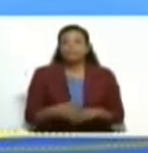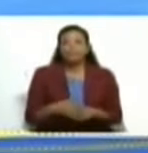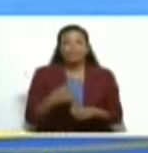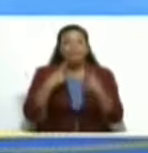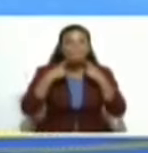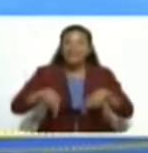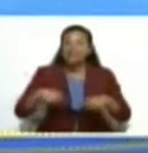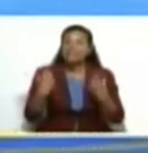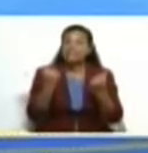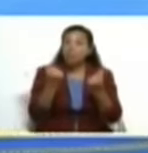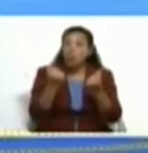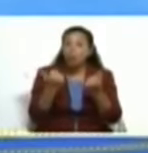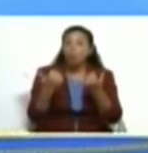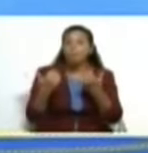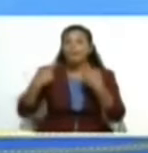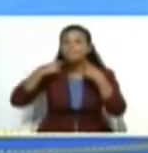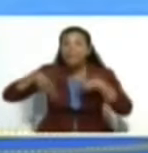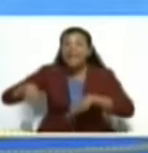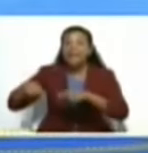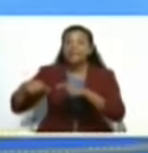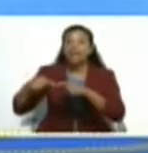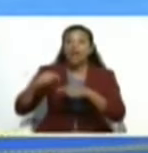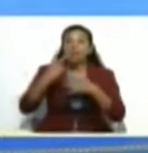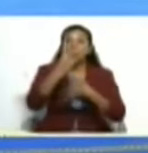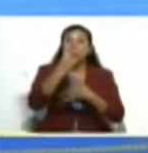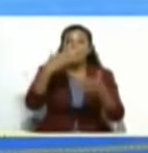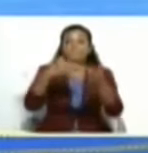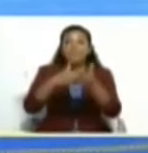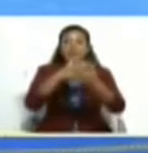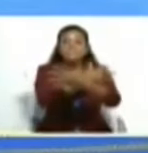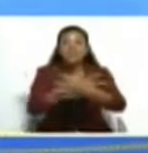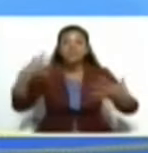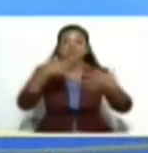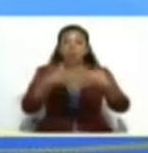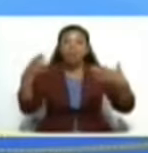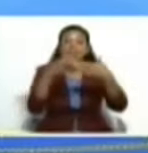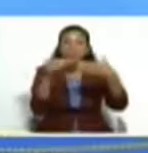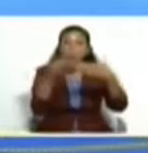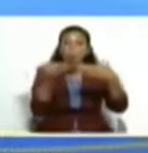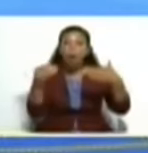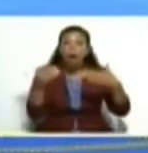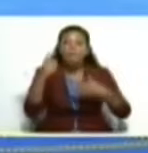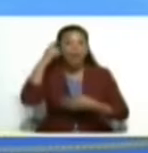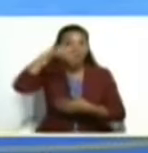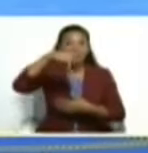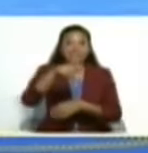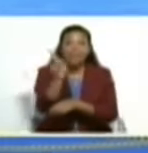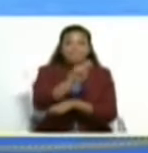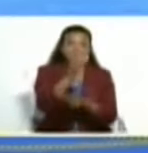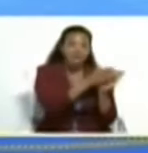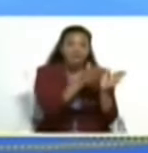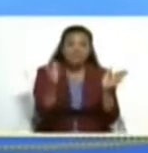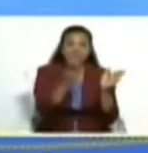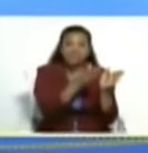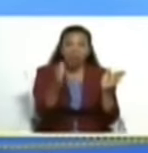pérdidas parciales por encima de los 2.000 millones de dólares para este cuatrimestre